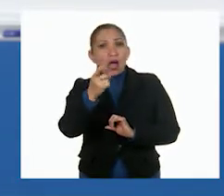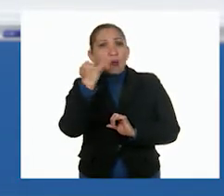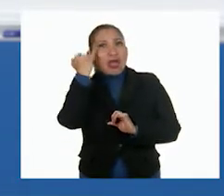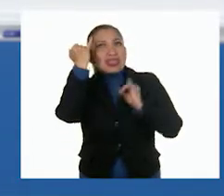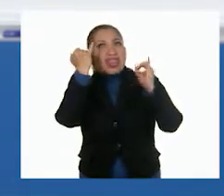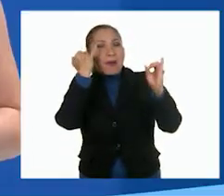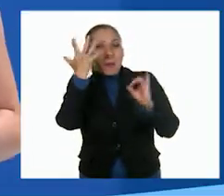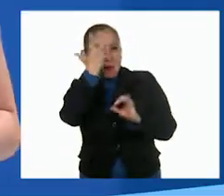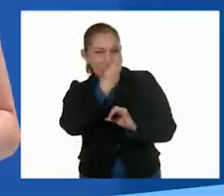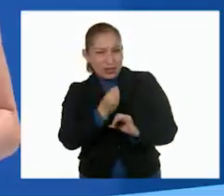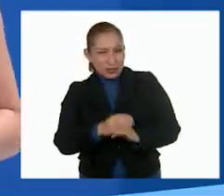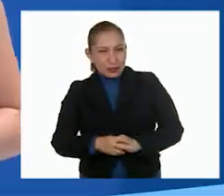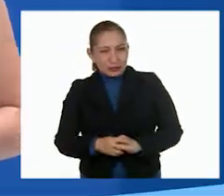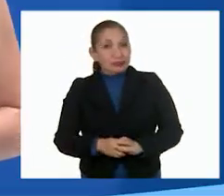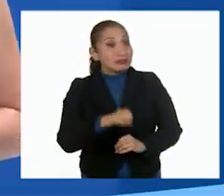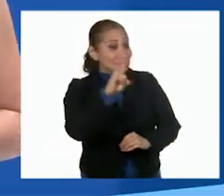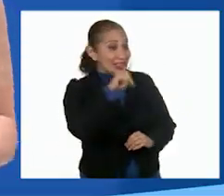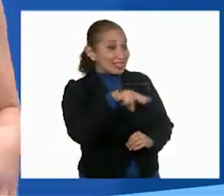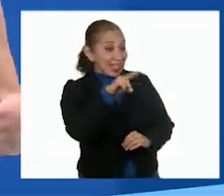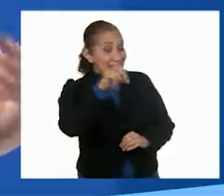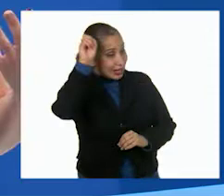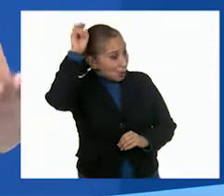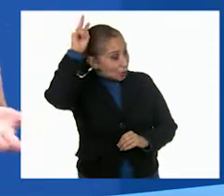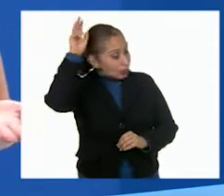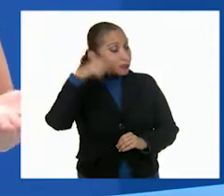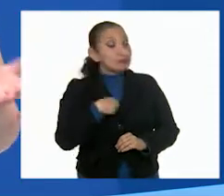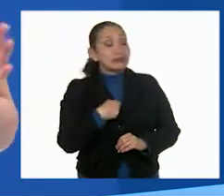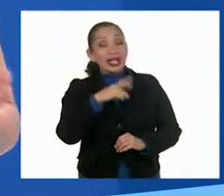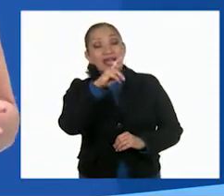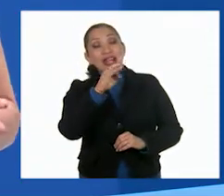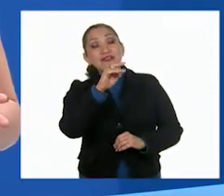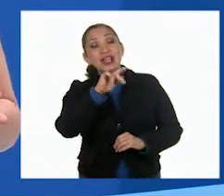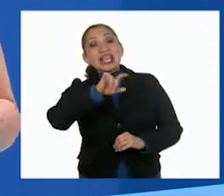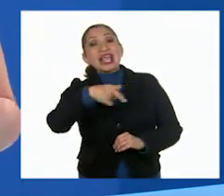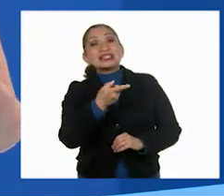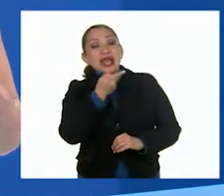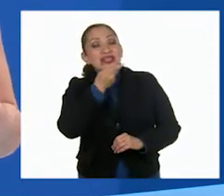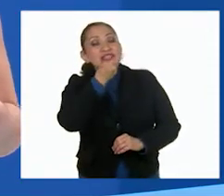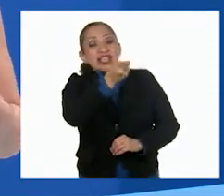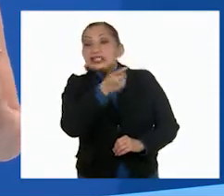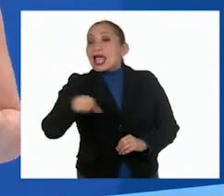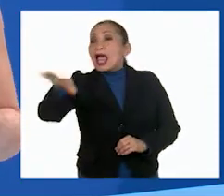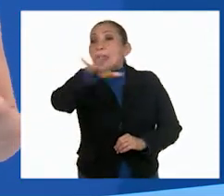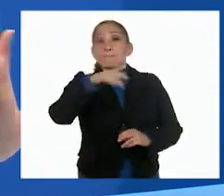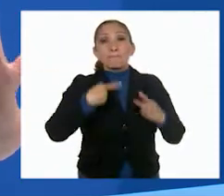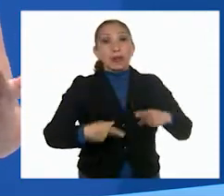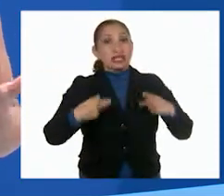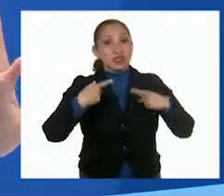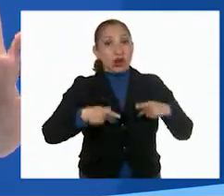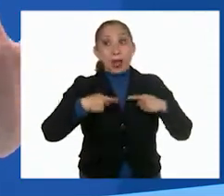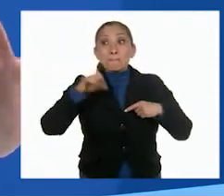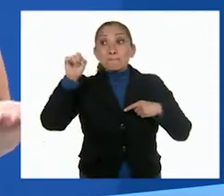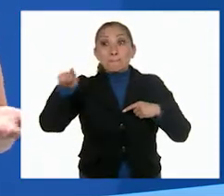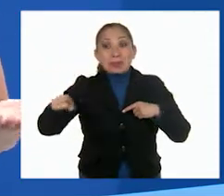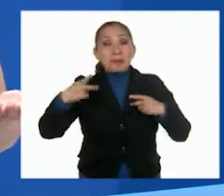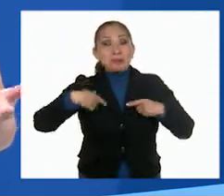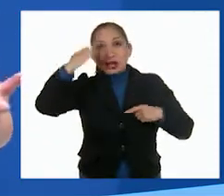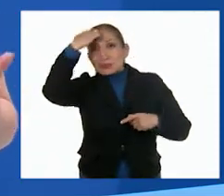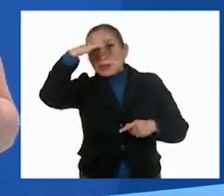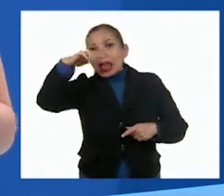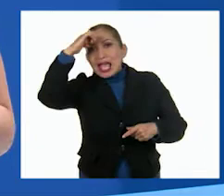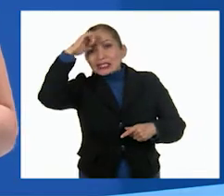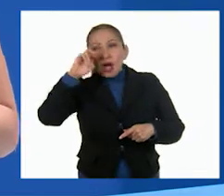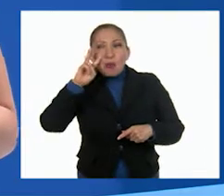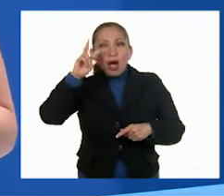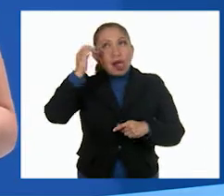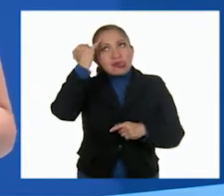creativa. Así es, Raulito. Los refranes son dichos populares que nacen de la experiencia de las personas